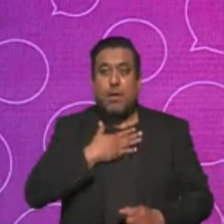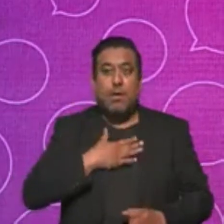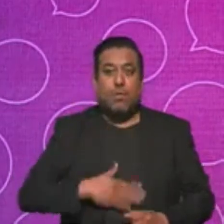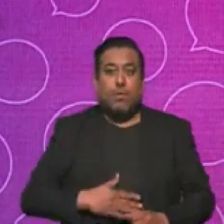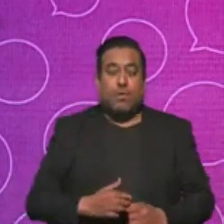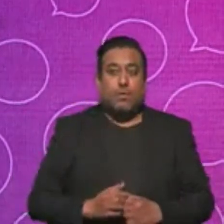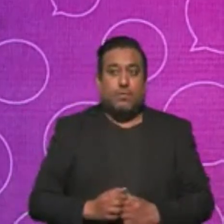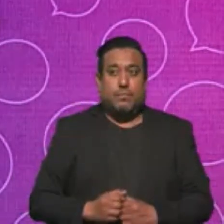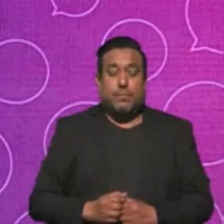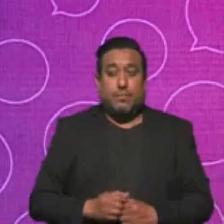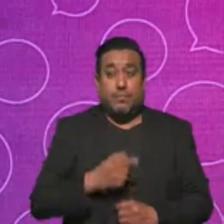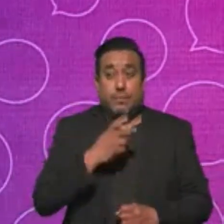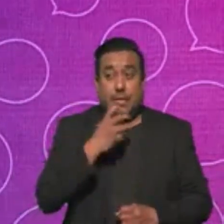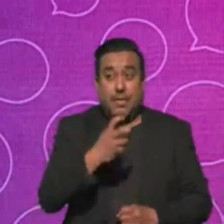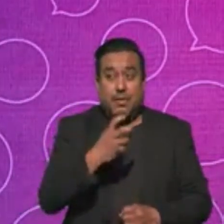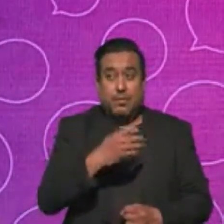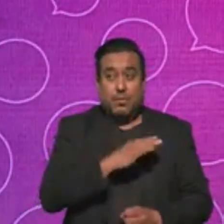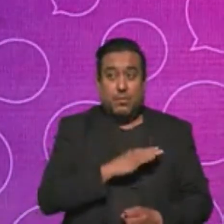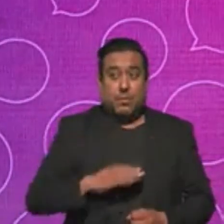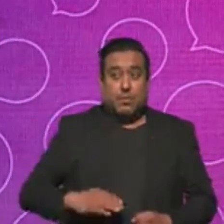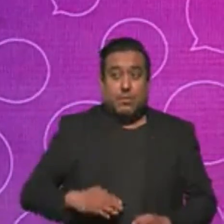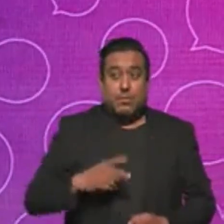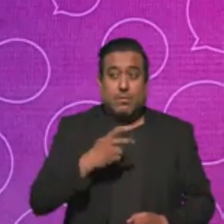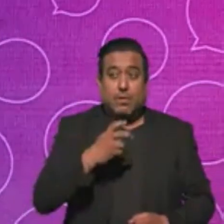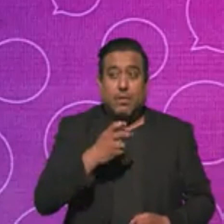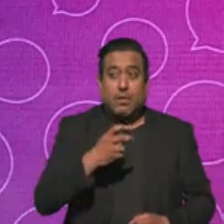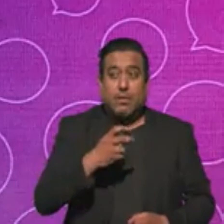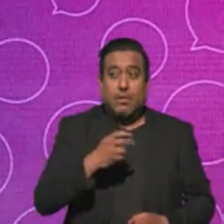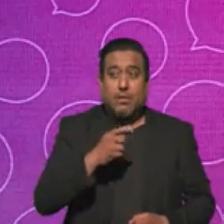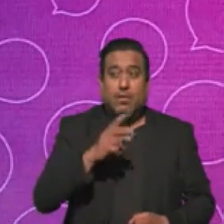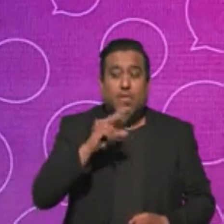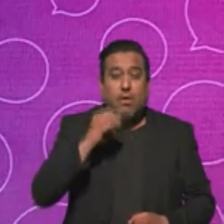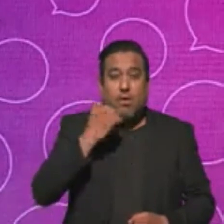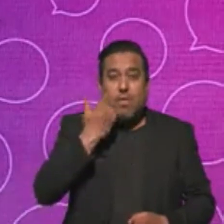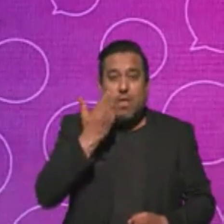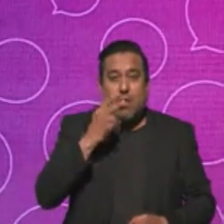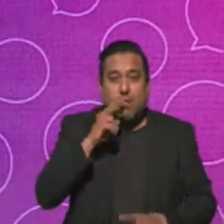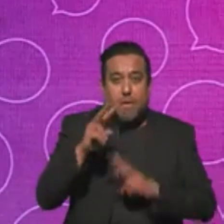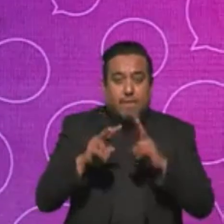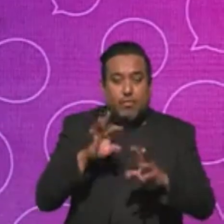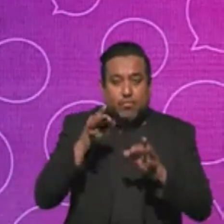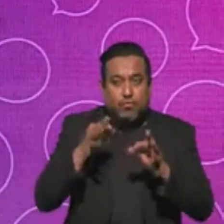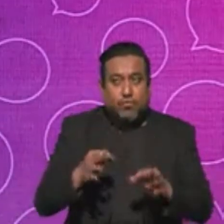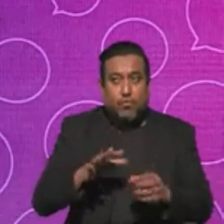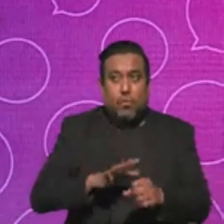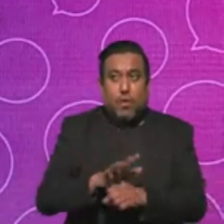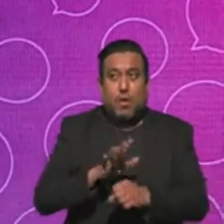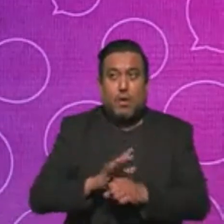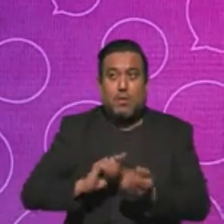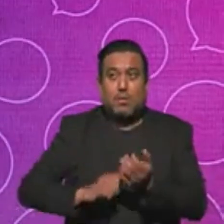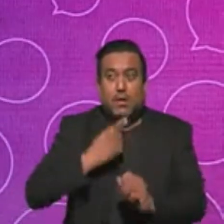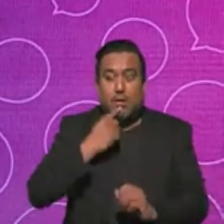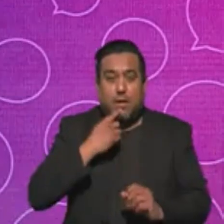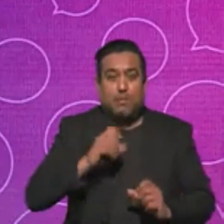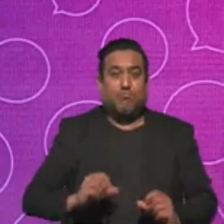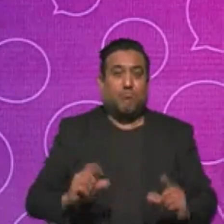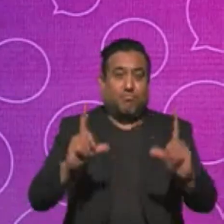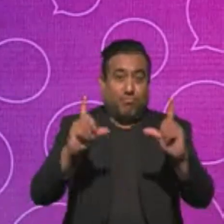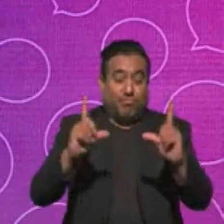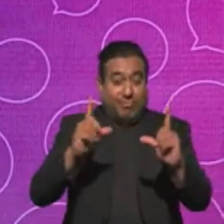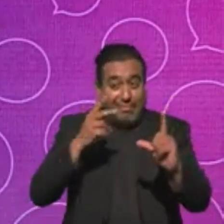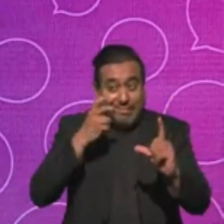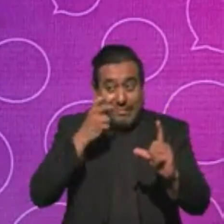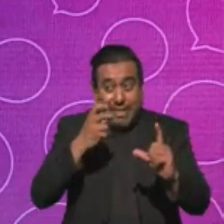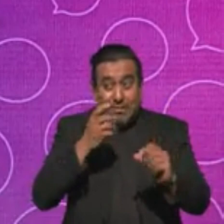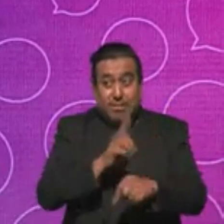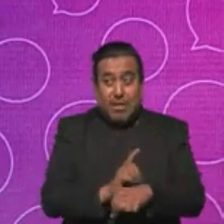tenemos un gobierno municipal que no quiere ver la realidad que vivimos los celayenses una realidad que es